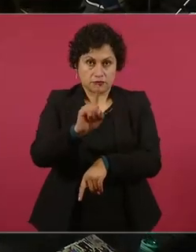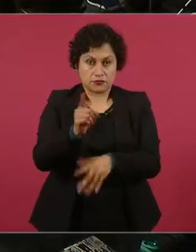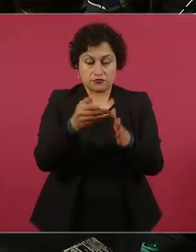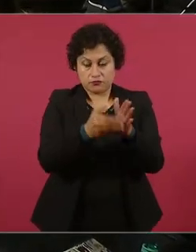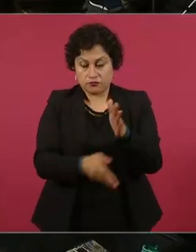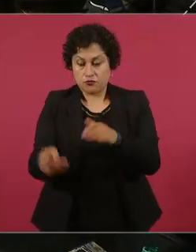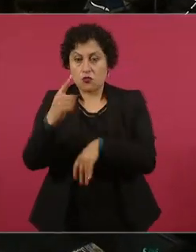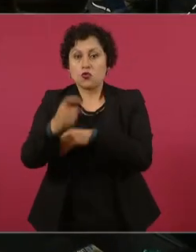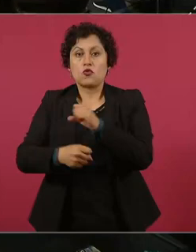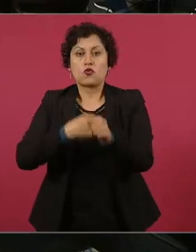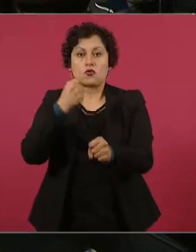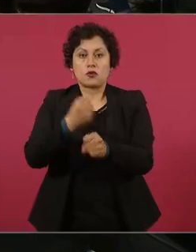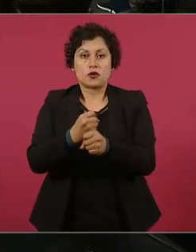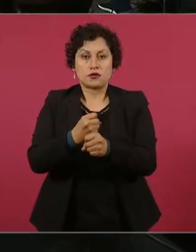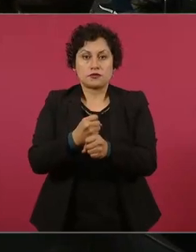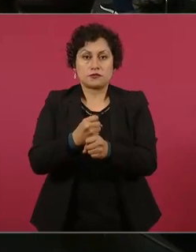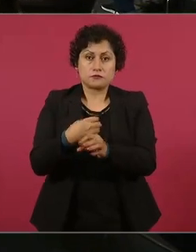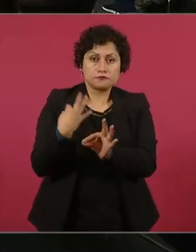defensa.